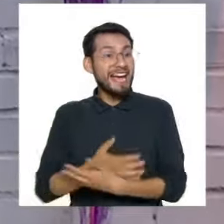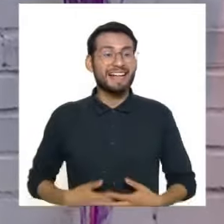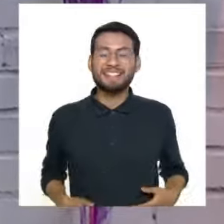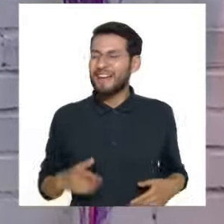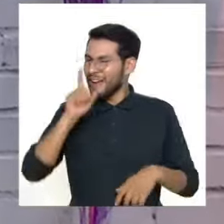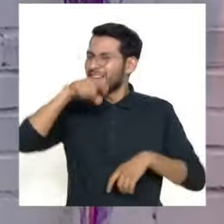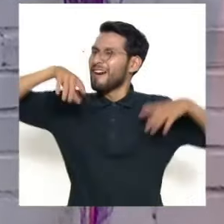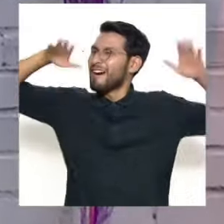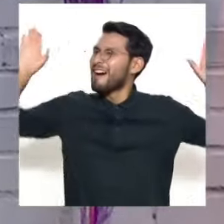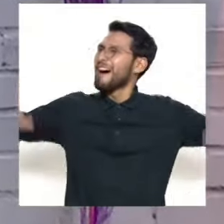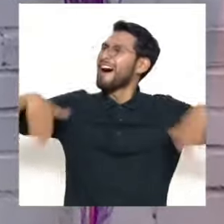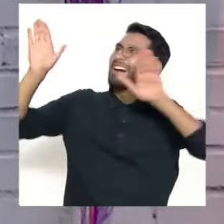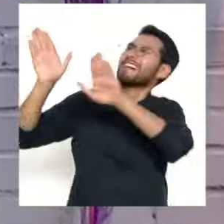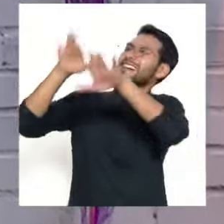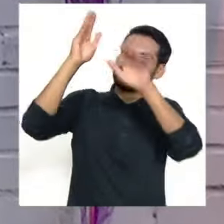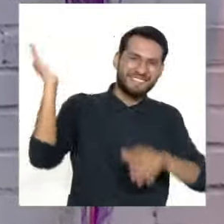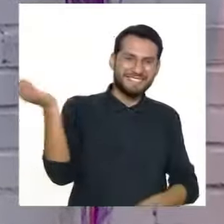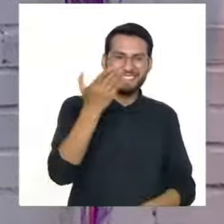el Condor